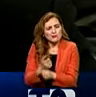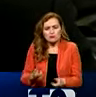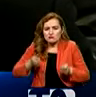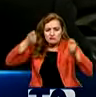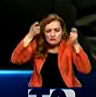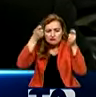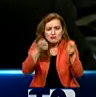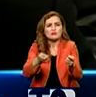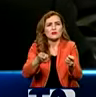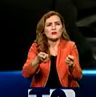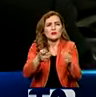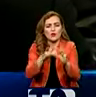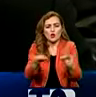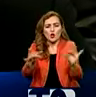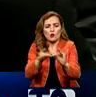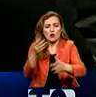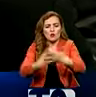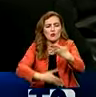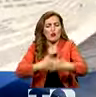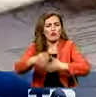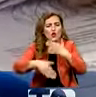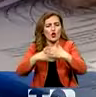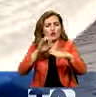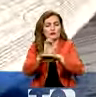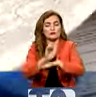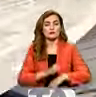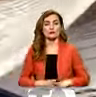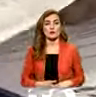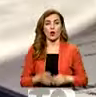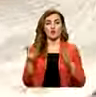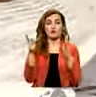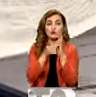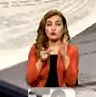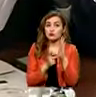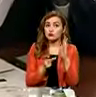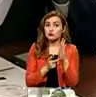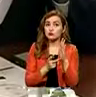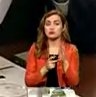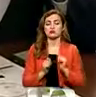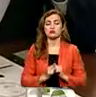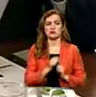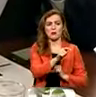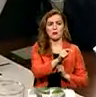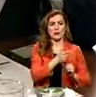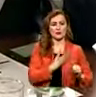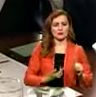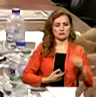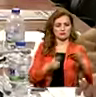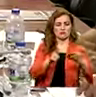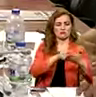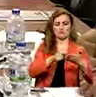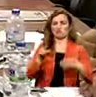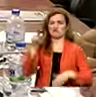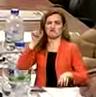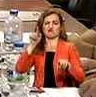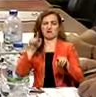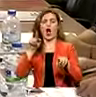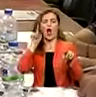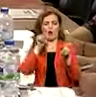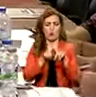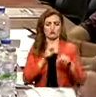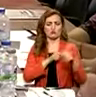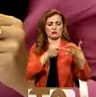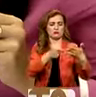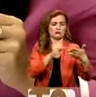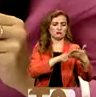entregarles un texto, un documento a todos los ecuatorianos. En varios puntos allanaron a la objeción parcial del Ejecutivo. Sin embargo, en otros se ratificaron